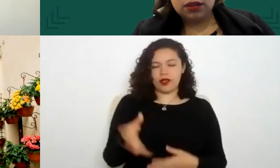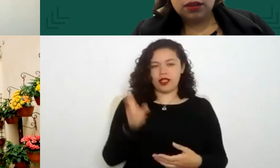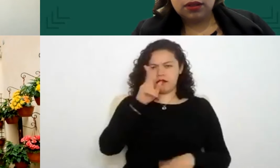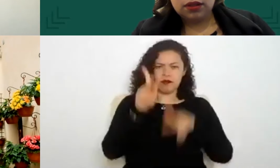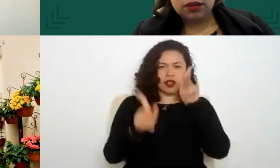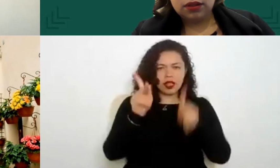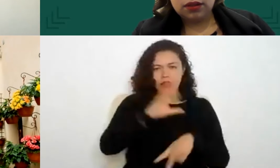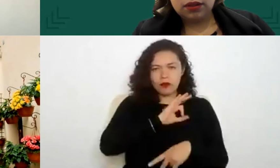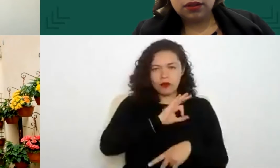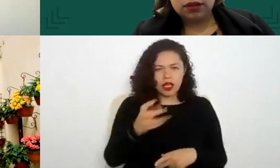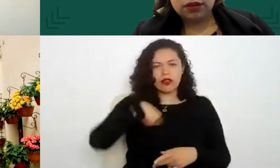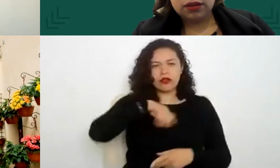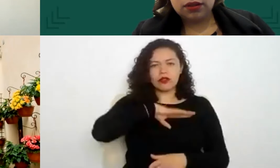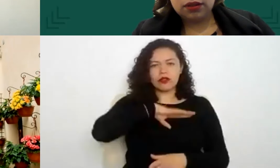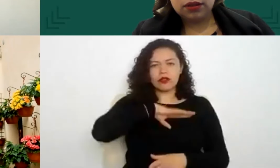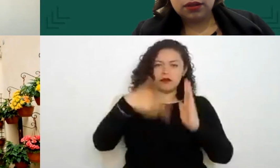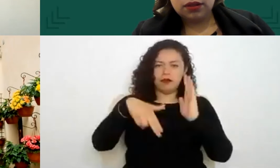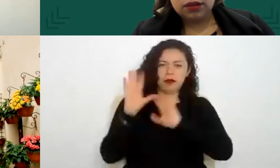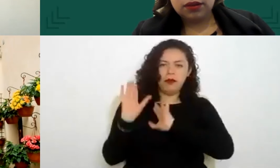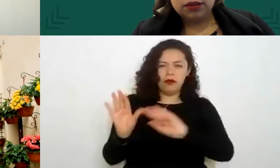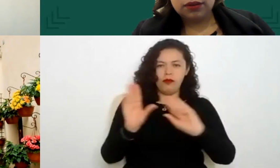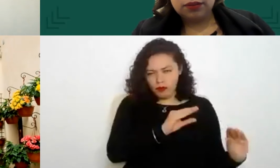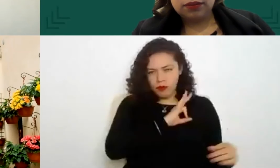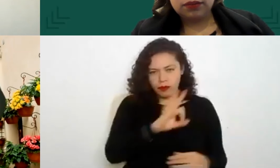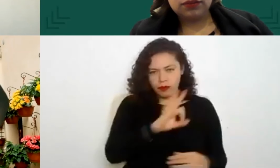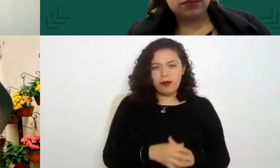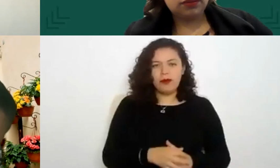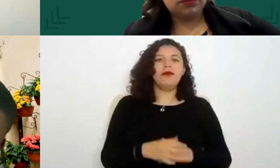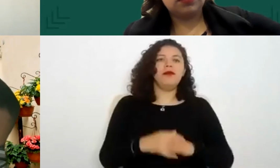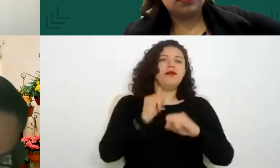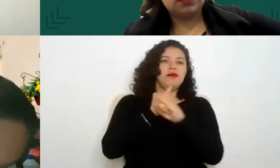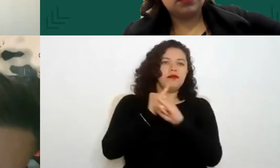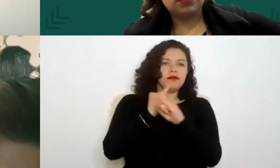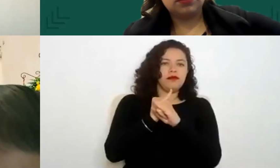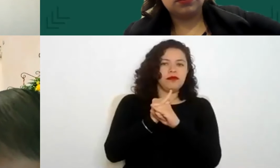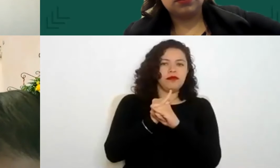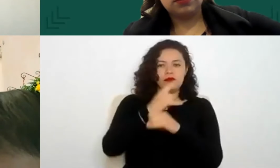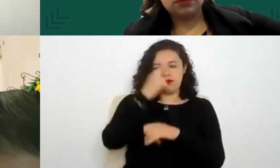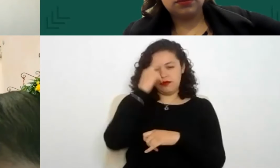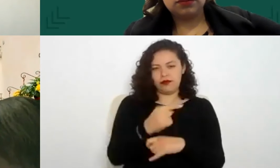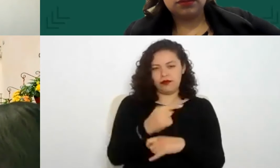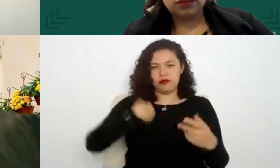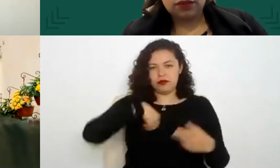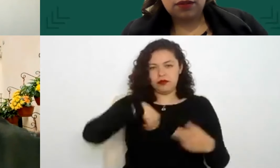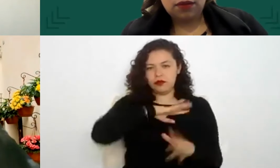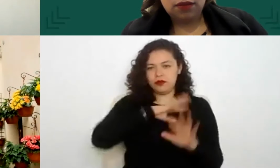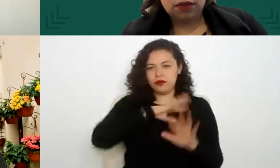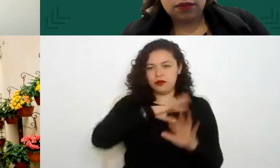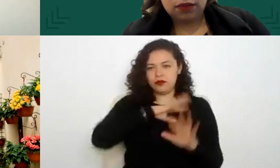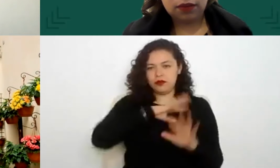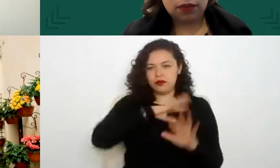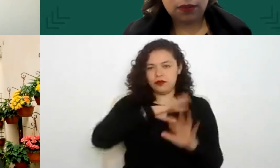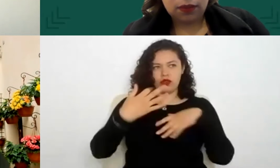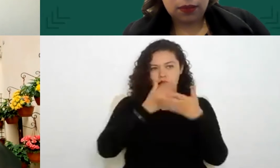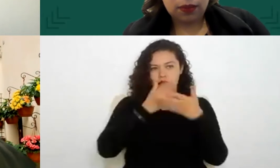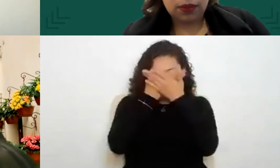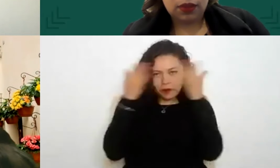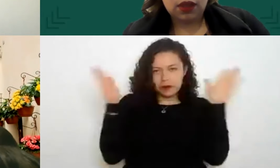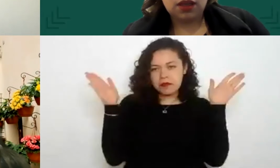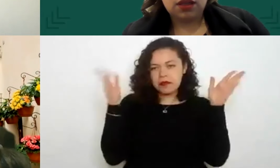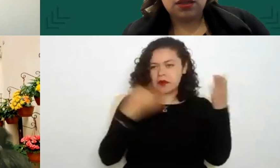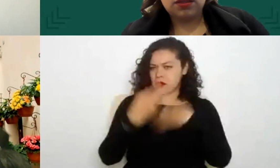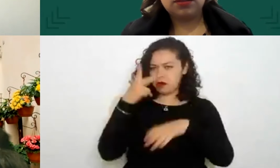de digital, les enseñamos cómo lo hacemos, pero pues creo que estamos abiertos a platicar con todos, porque pues